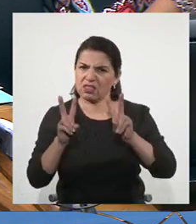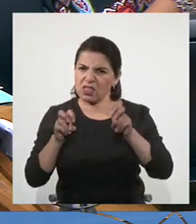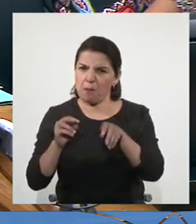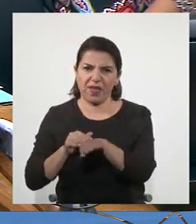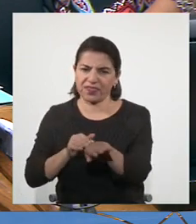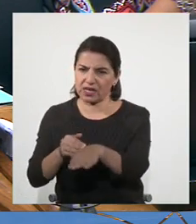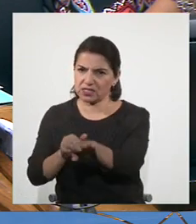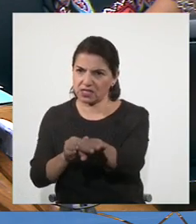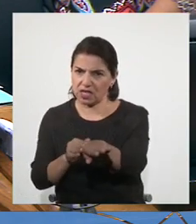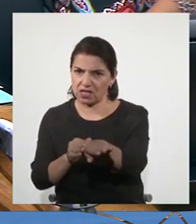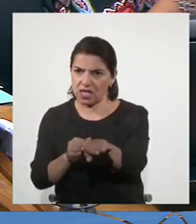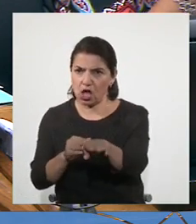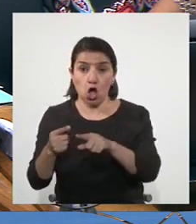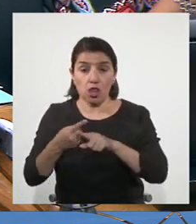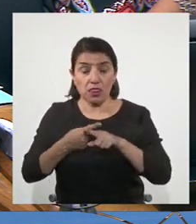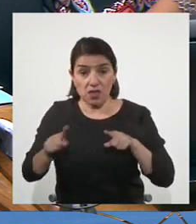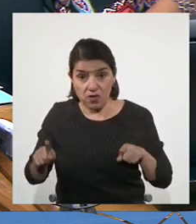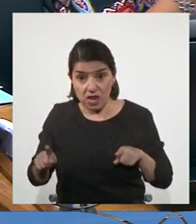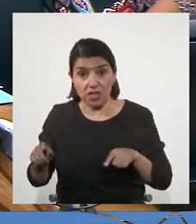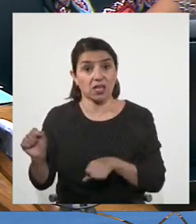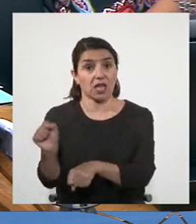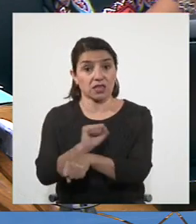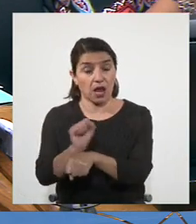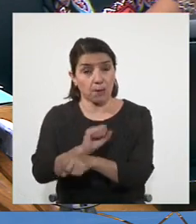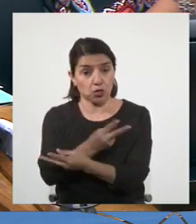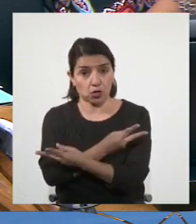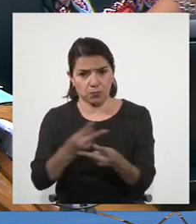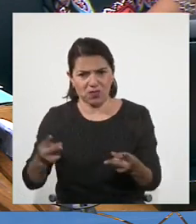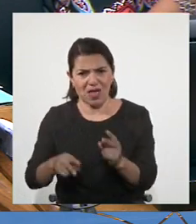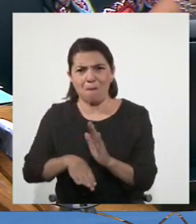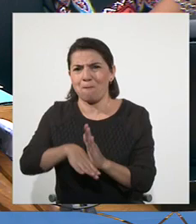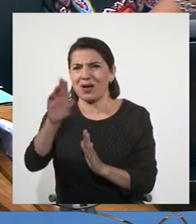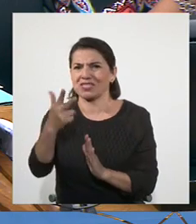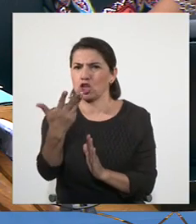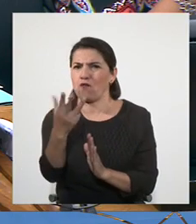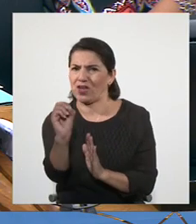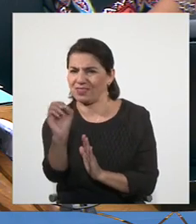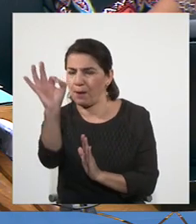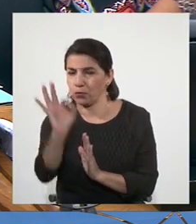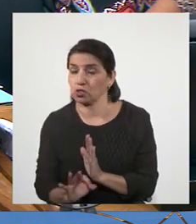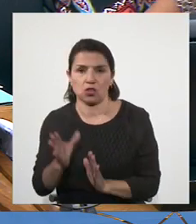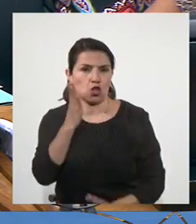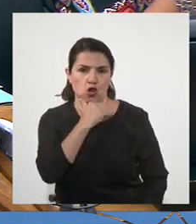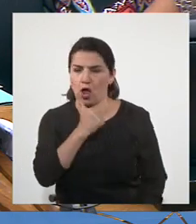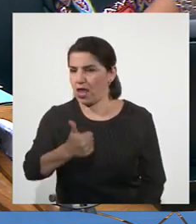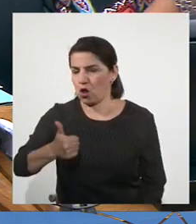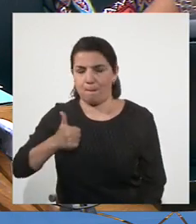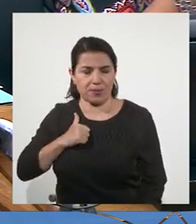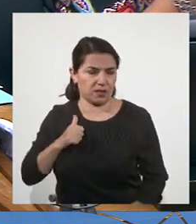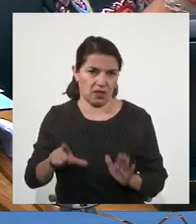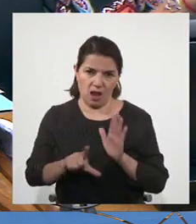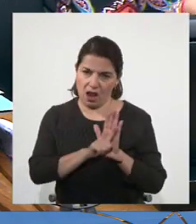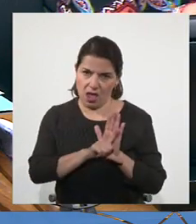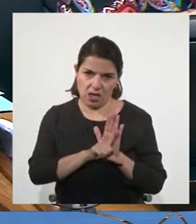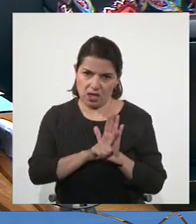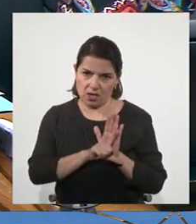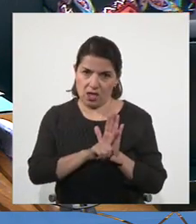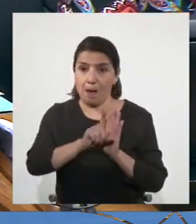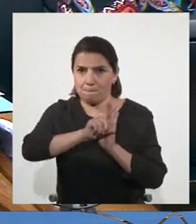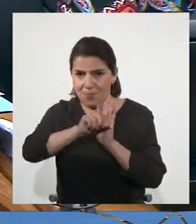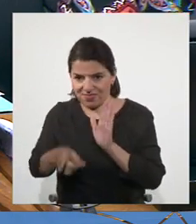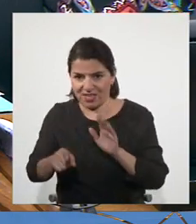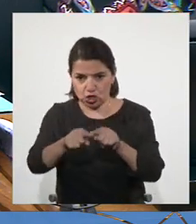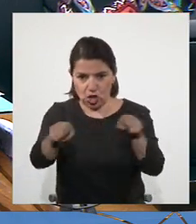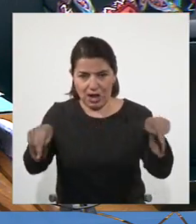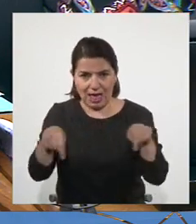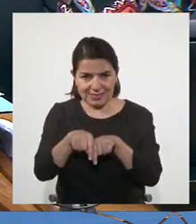materia distinta al transporte público supera el 90%. Es decir, no se ha cumplido ni el espíritu de la ley ni el mandato de la sala